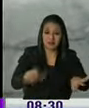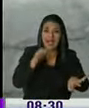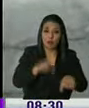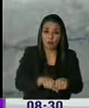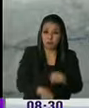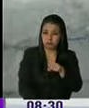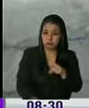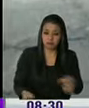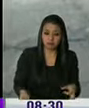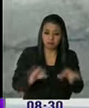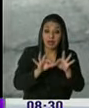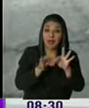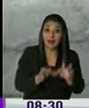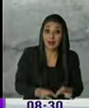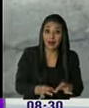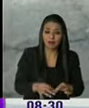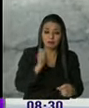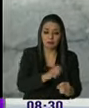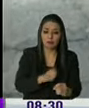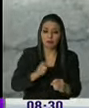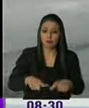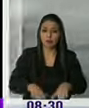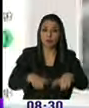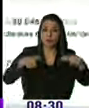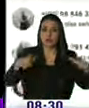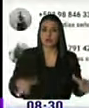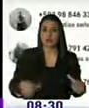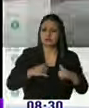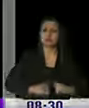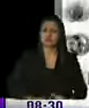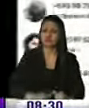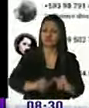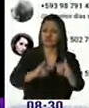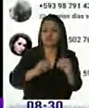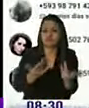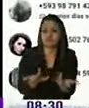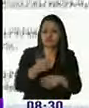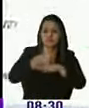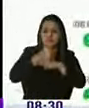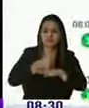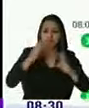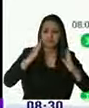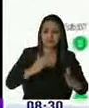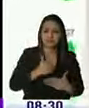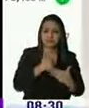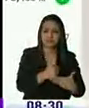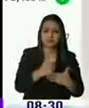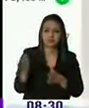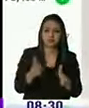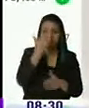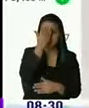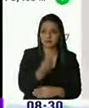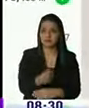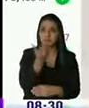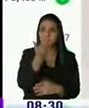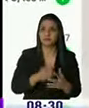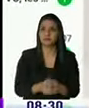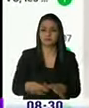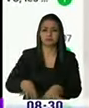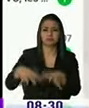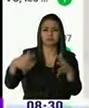Y lamentablemente ahí se queda, y se quedan meses, ¿no? Entonces, por favor, autoridades para ayudar. Buenos días, TVC, así sin la insalubridad